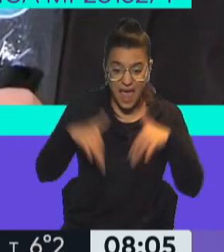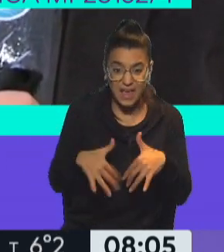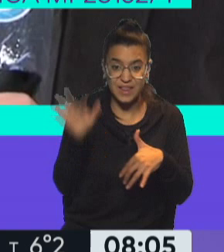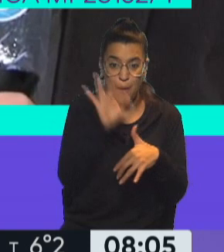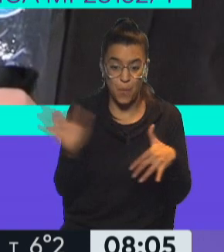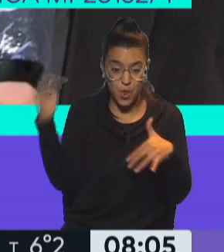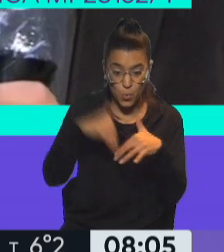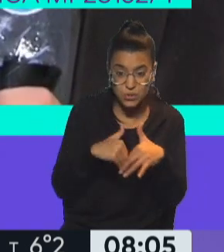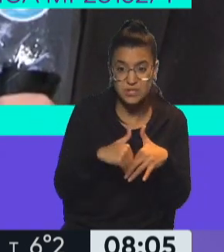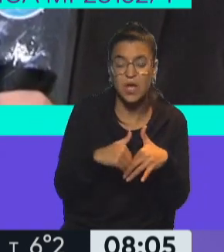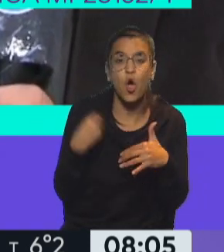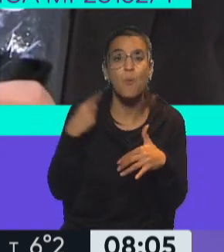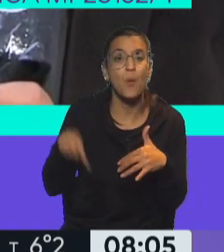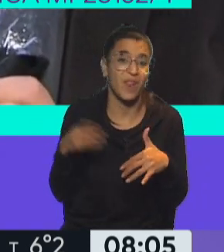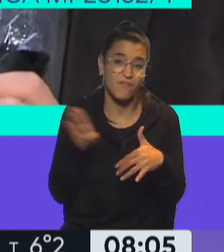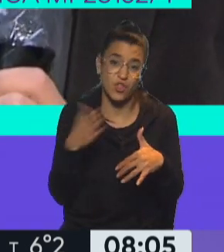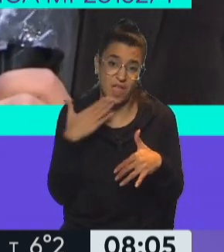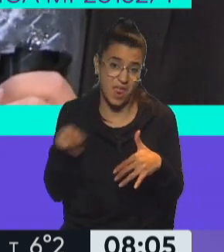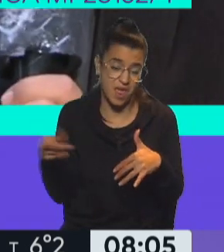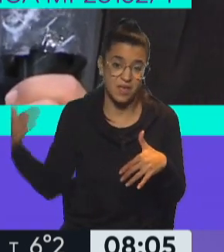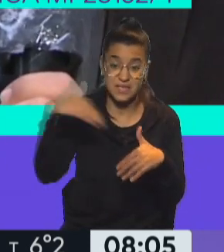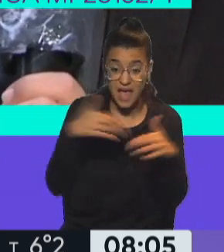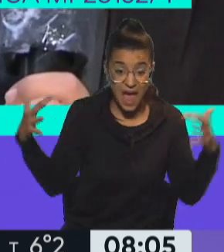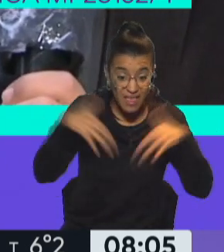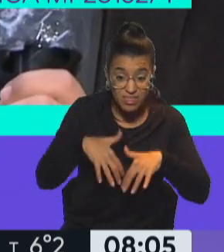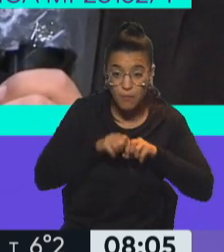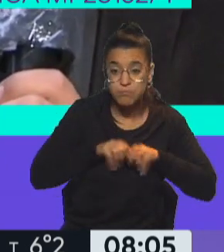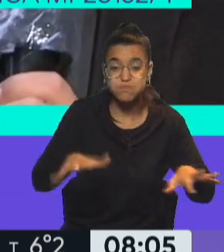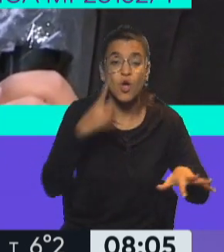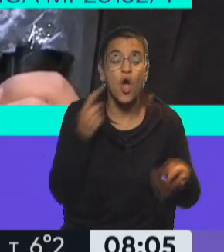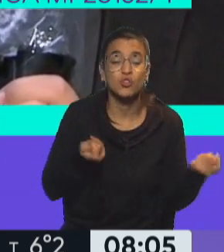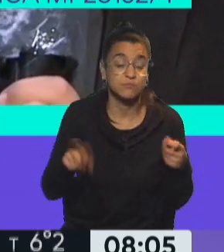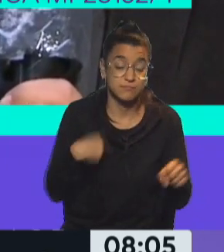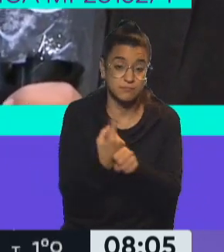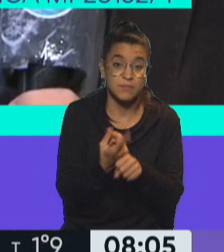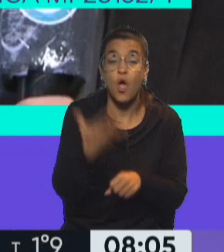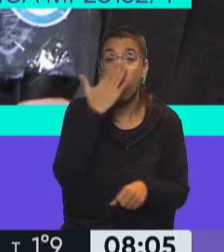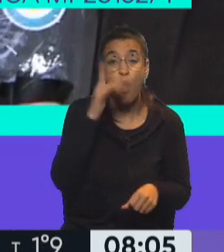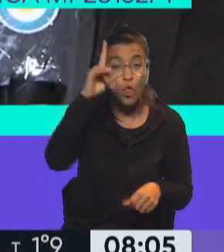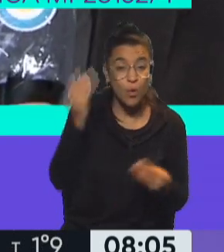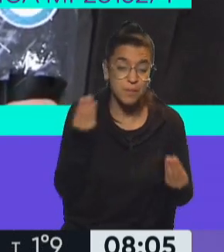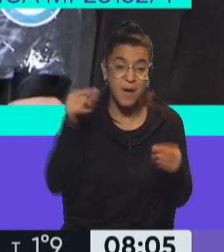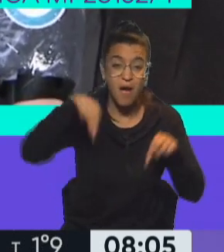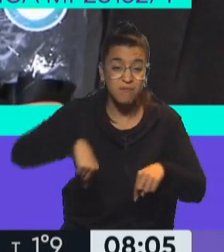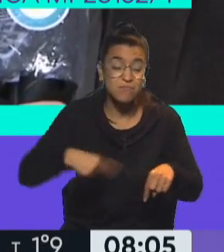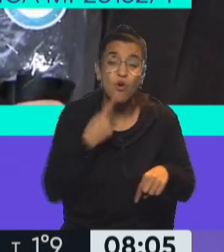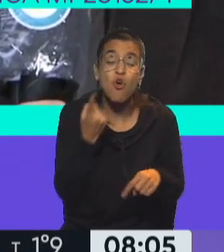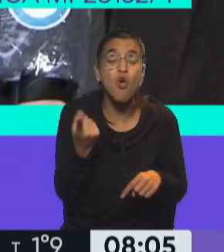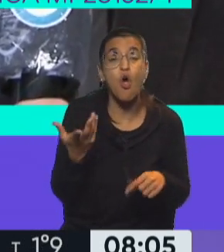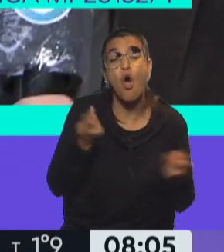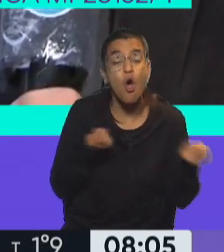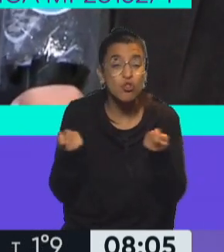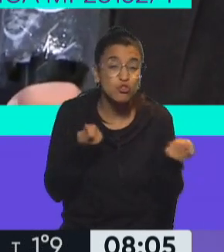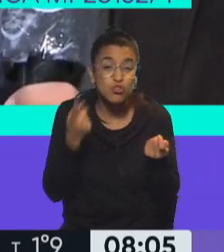de la frontera. Y a partir de allí no tenemos más el control. Pasa un poco lo que está pasando en Córdoba. En Córdoba no tuvimos ningún tipo de